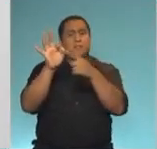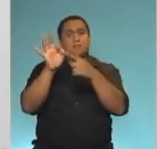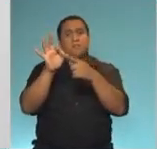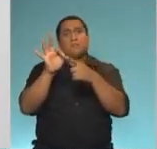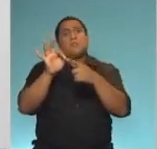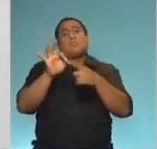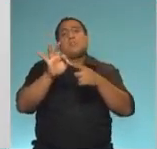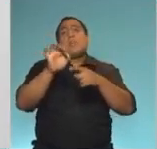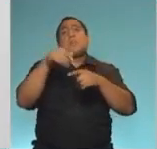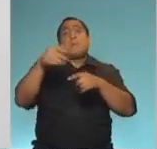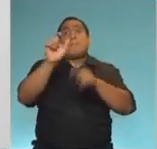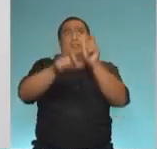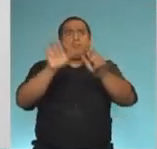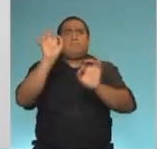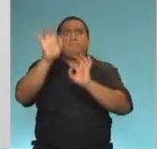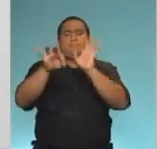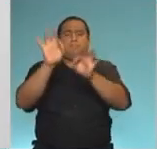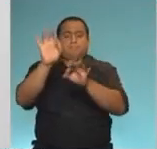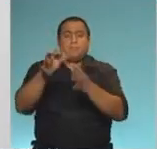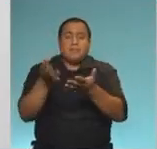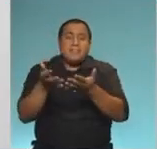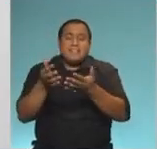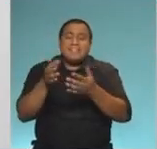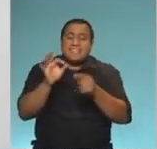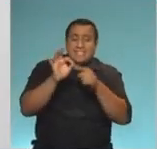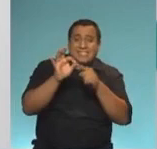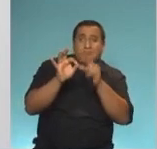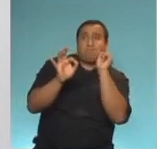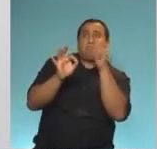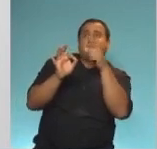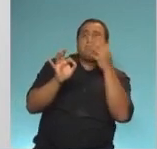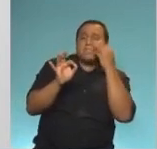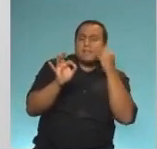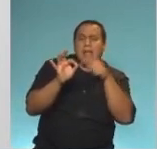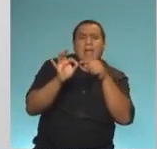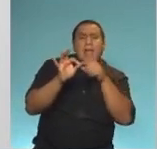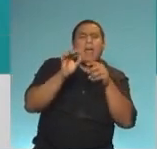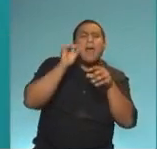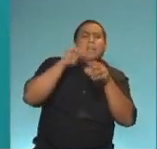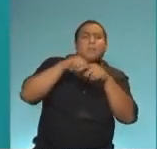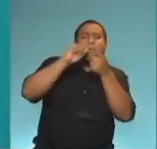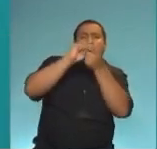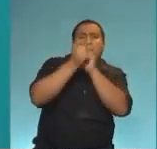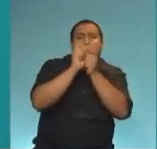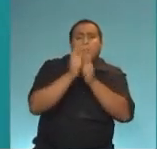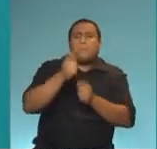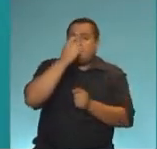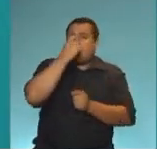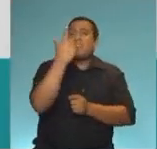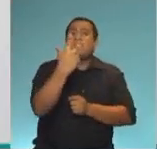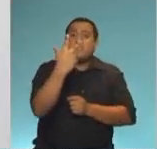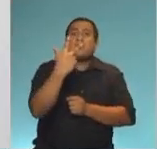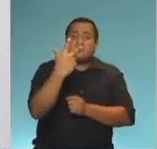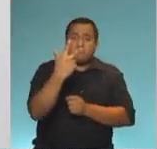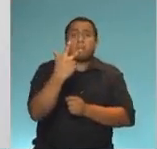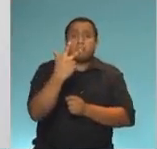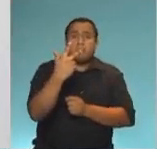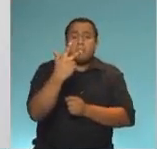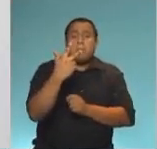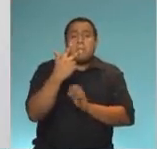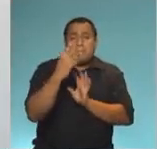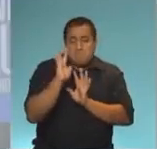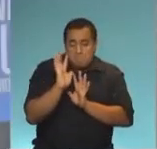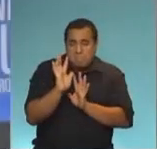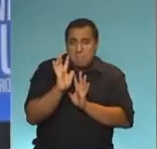población. Esta variante del Reino Unido tiene 23 mutaciones, Nati, de las cuales hay 8